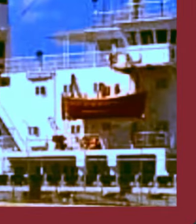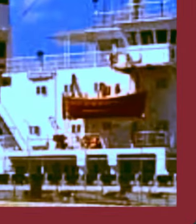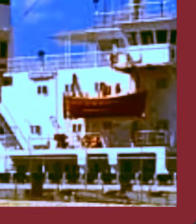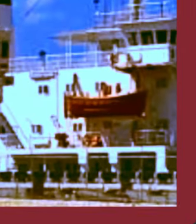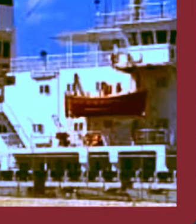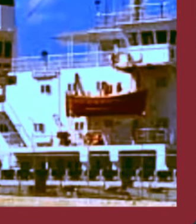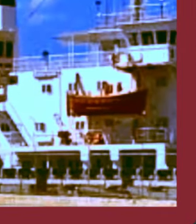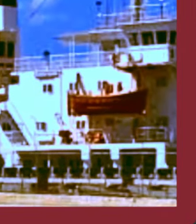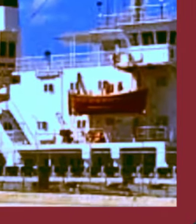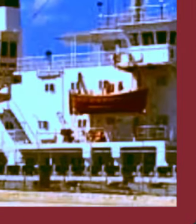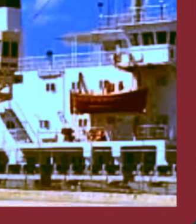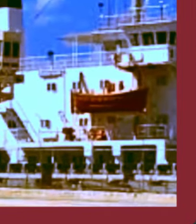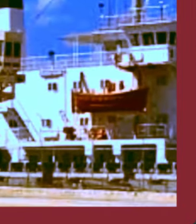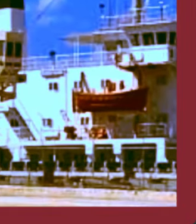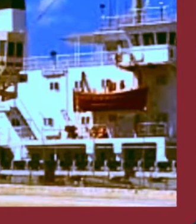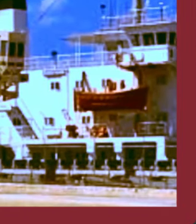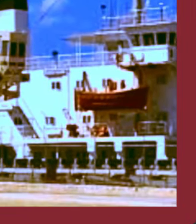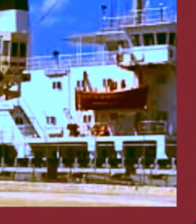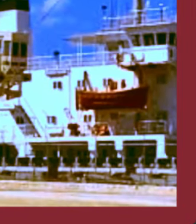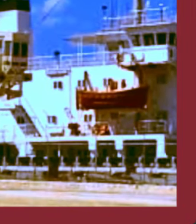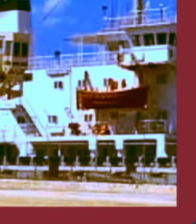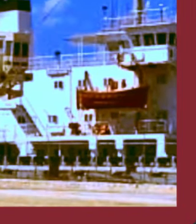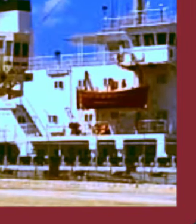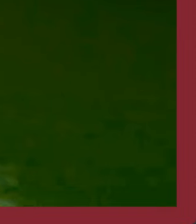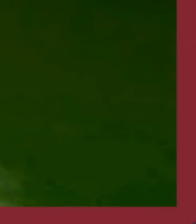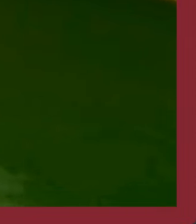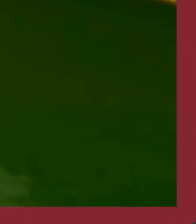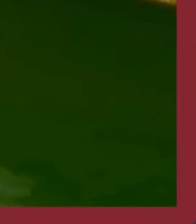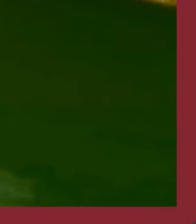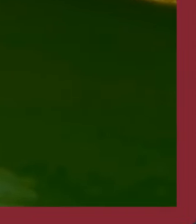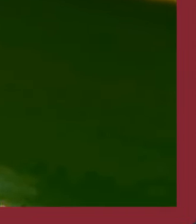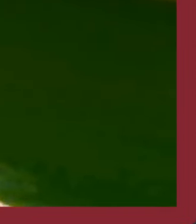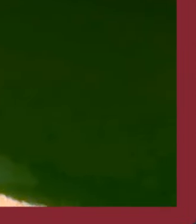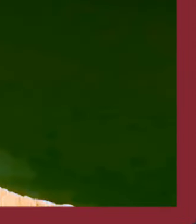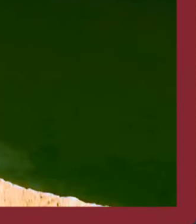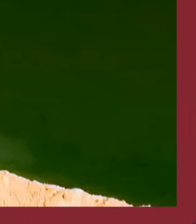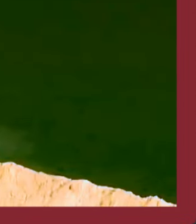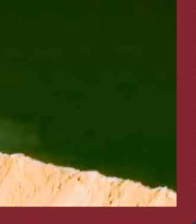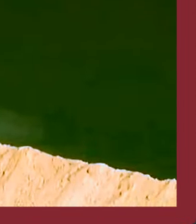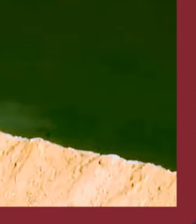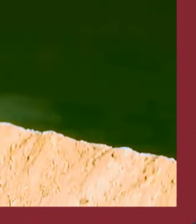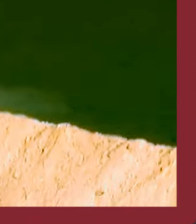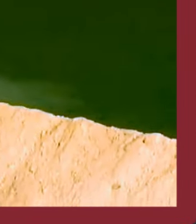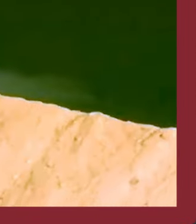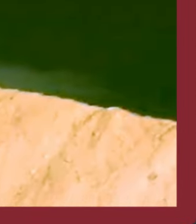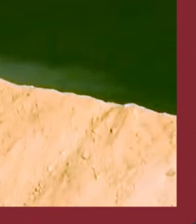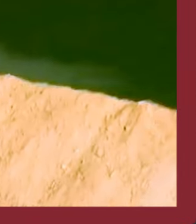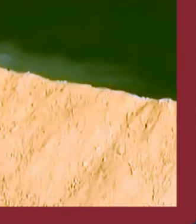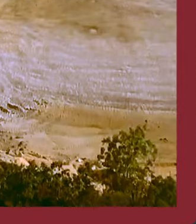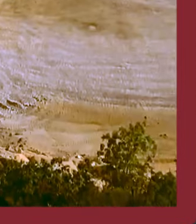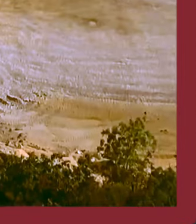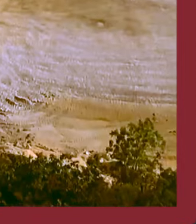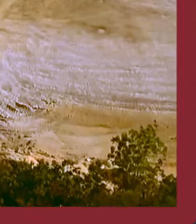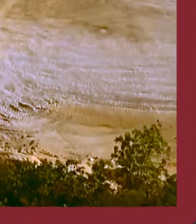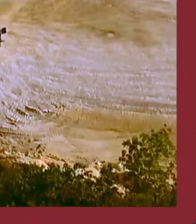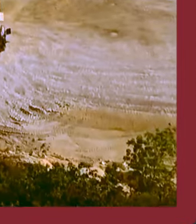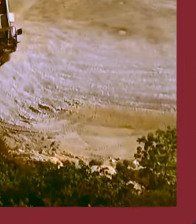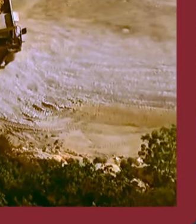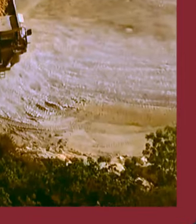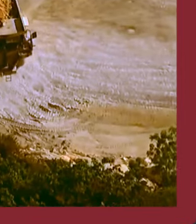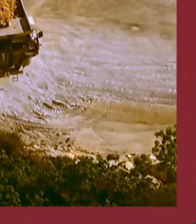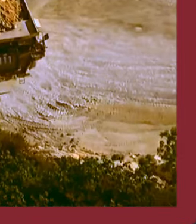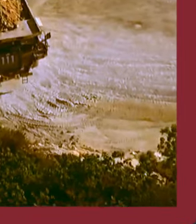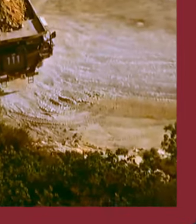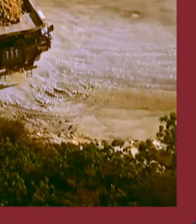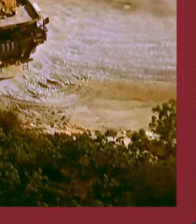un cheque en blanco para extraer material del país. En 1996, Calica obtuvo un nuevo permiso del